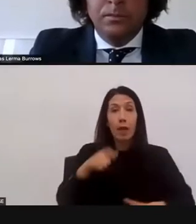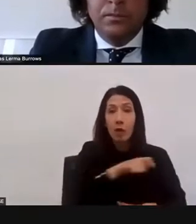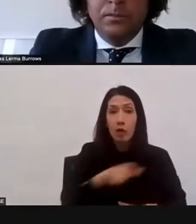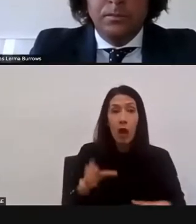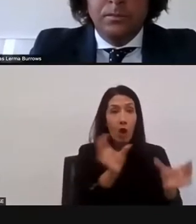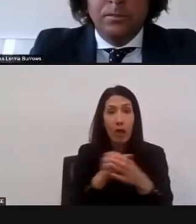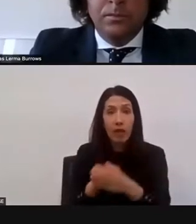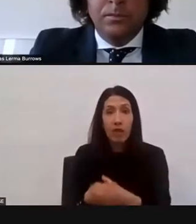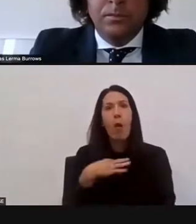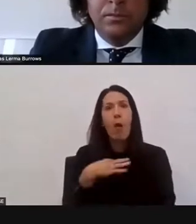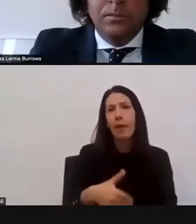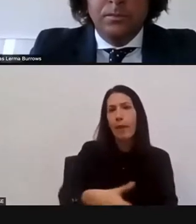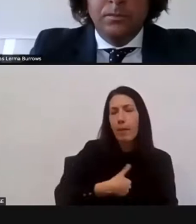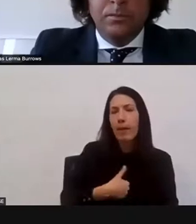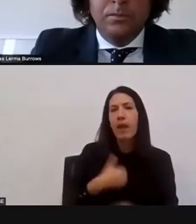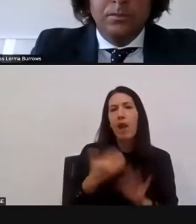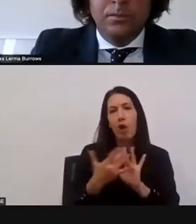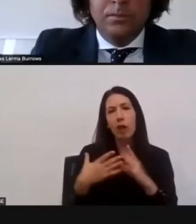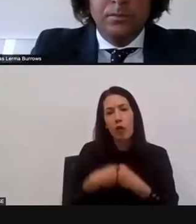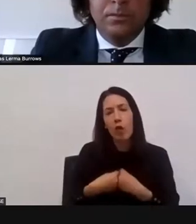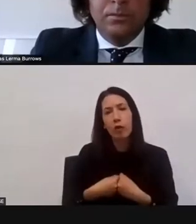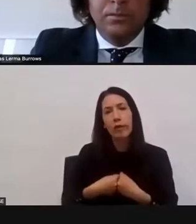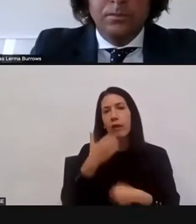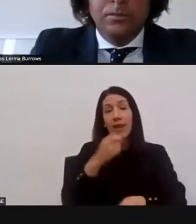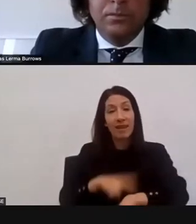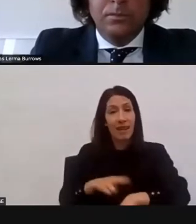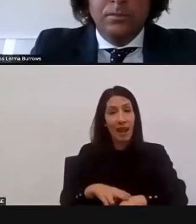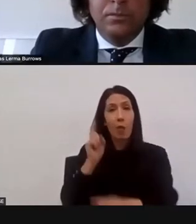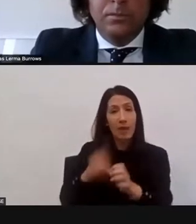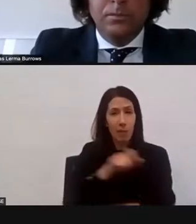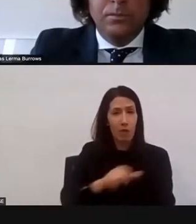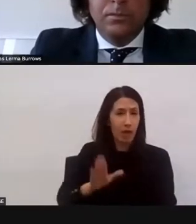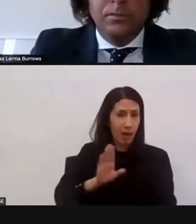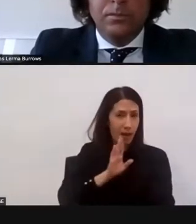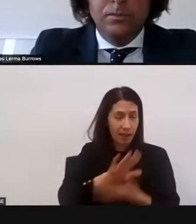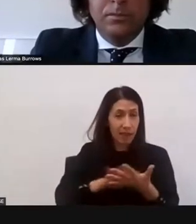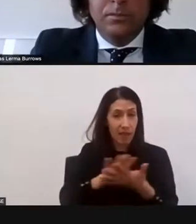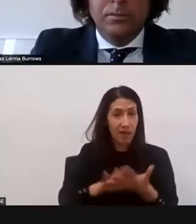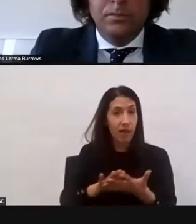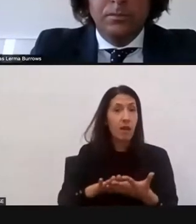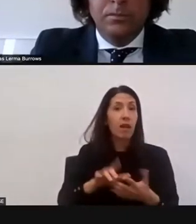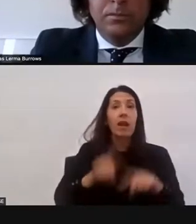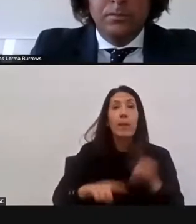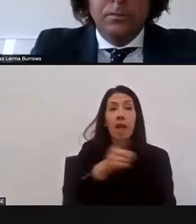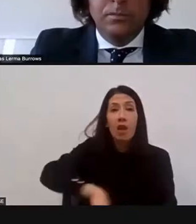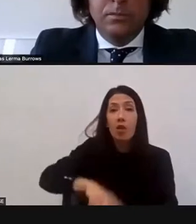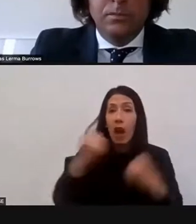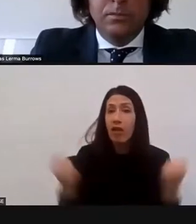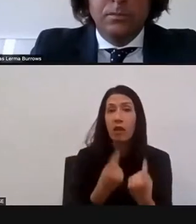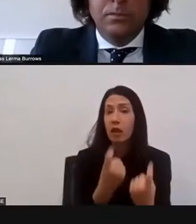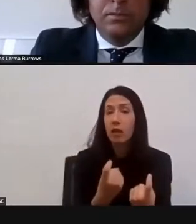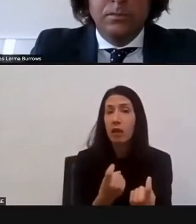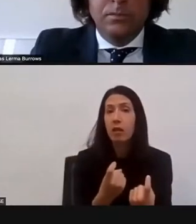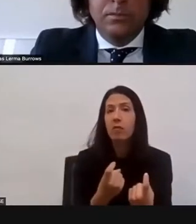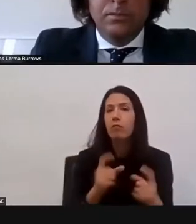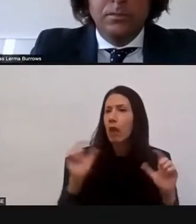solicitar contacto con nuestros delegados de participación ciudadana de los que hablaba al principio y mediante las acciones que precise, como dije, son